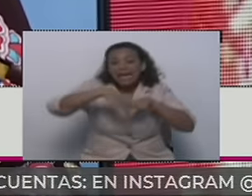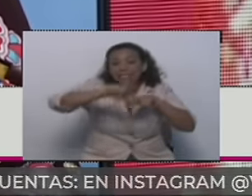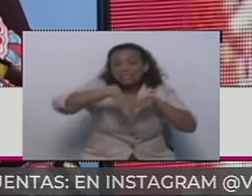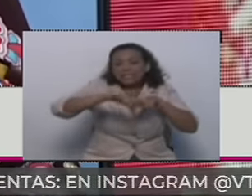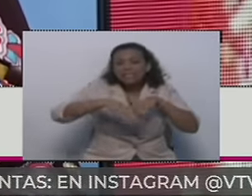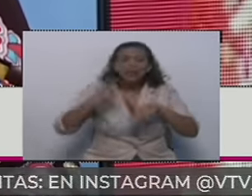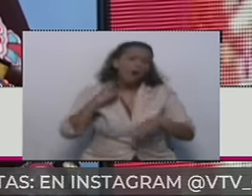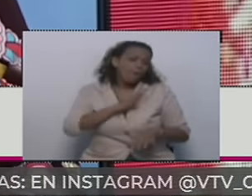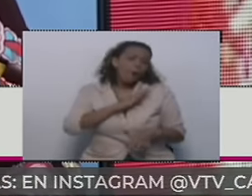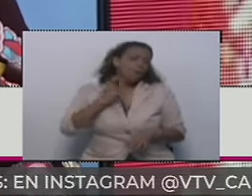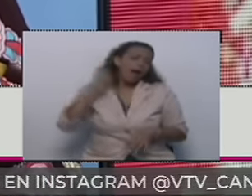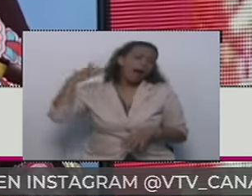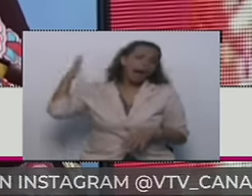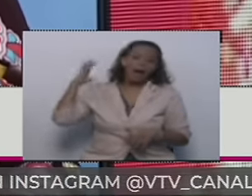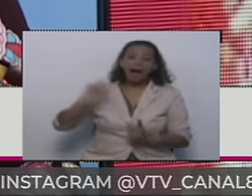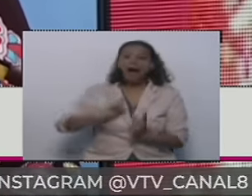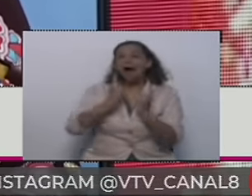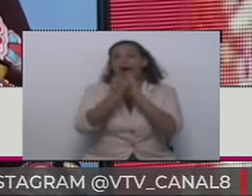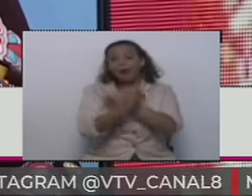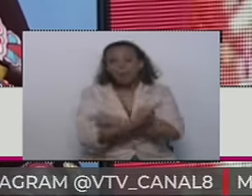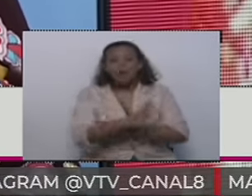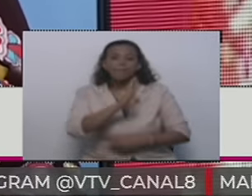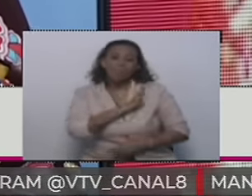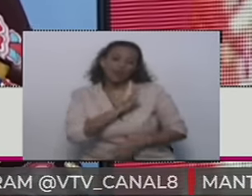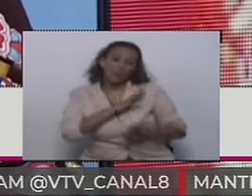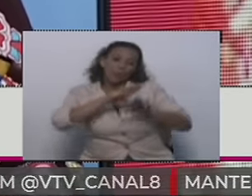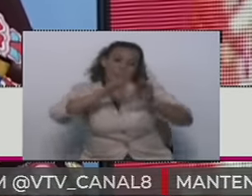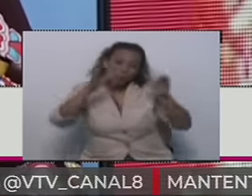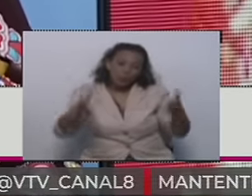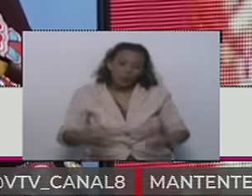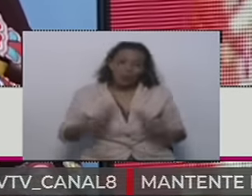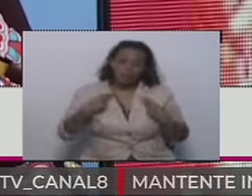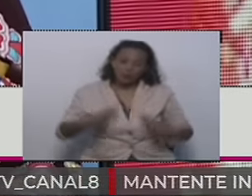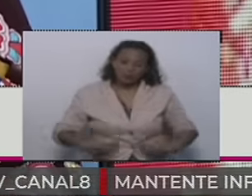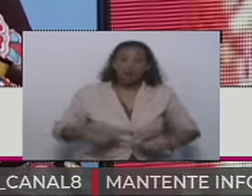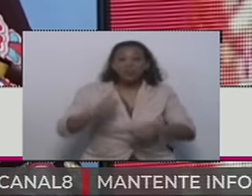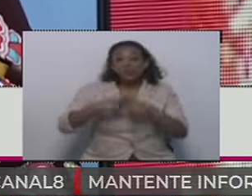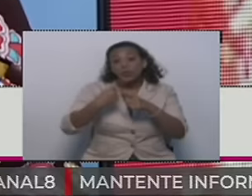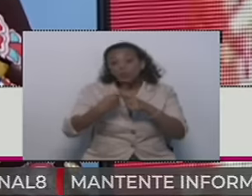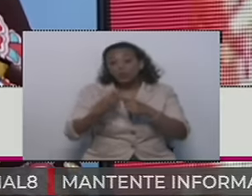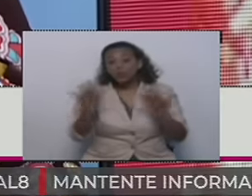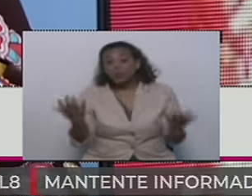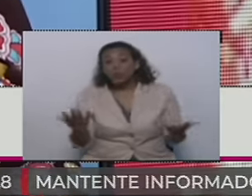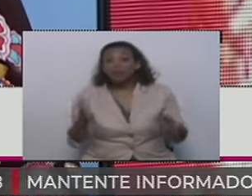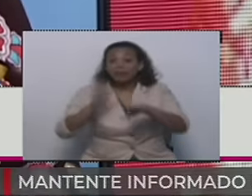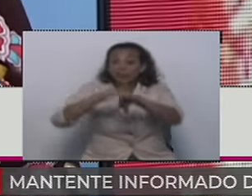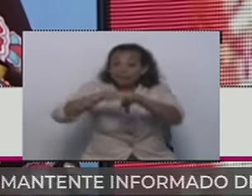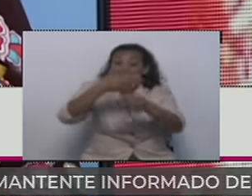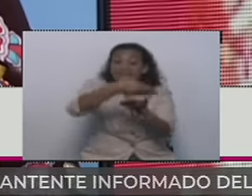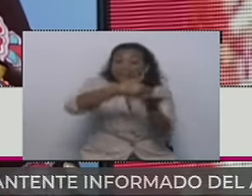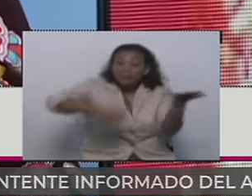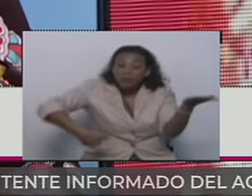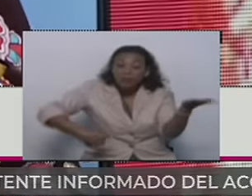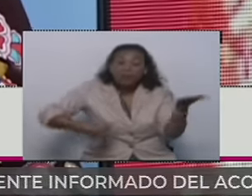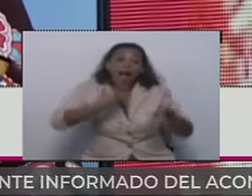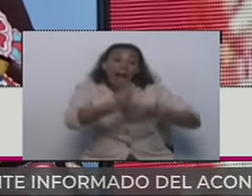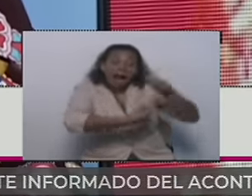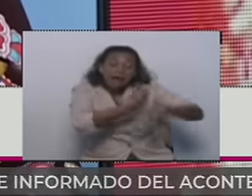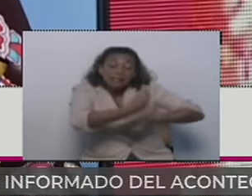muy venezolana, se convierte en patrimonio de la humanidad. Claro. Entonces nosotros estamos con este quehacer